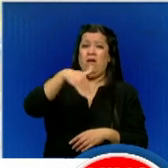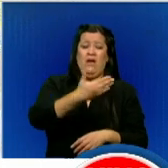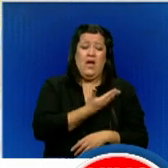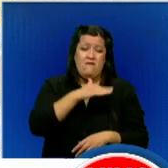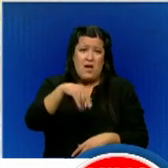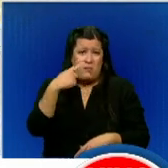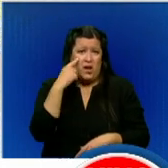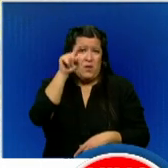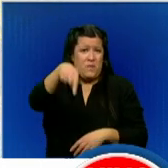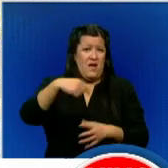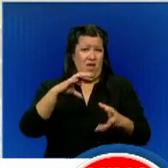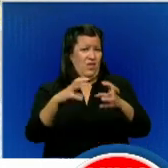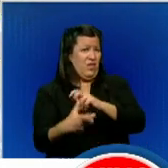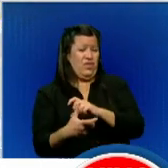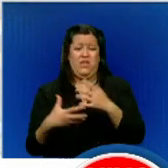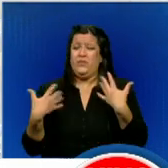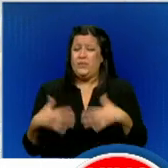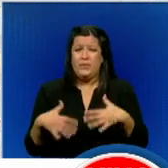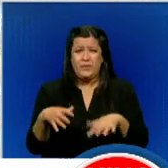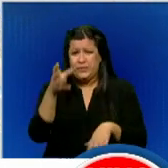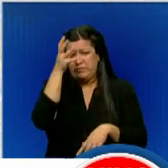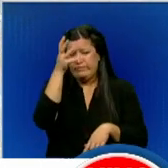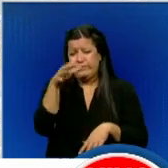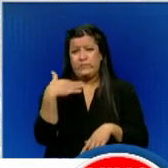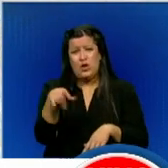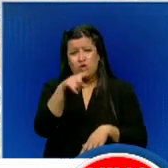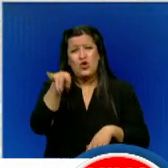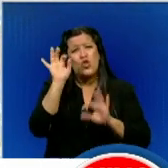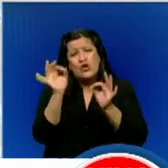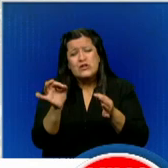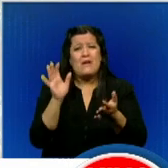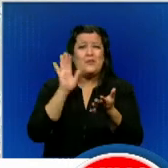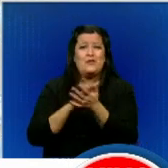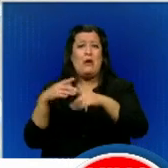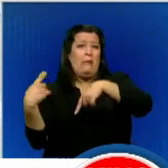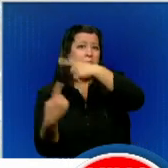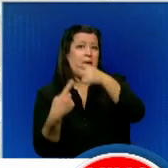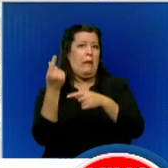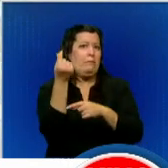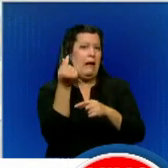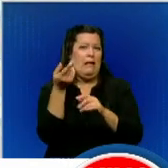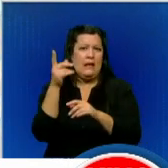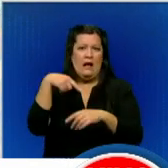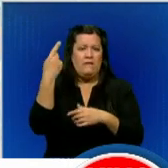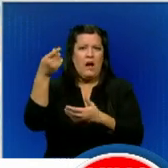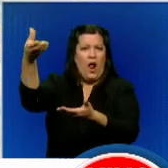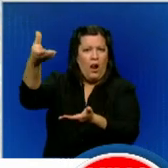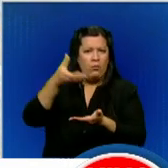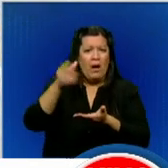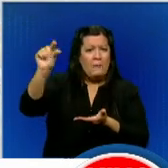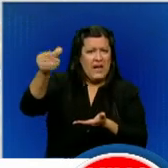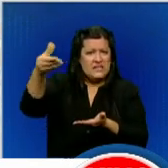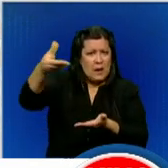internacional sabemos después de lo que ocurrió la bicicleta financiera la fuga de capitales de la